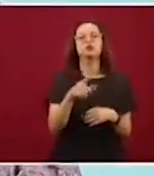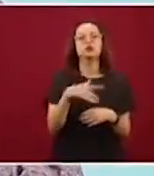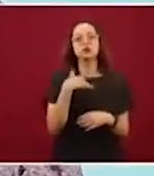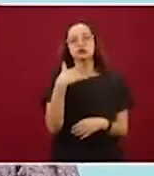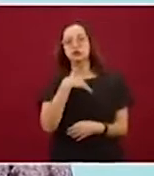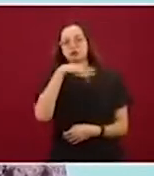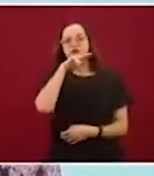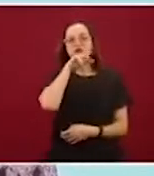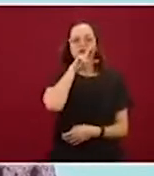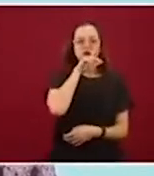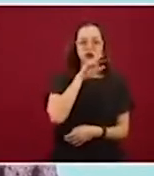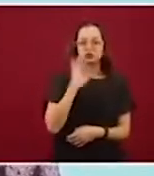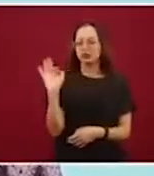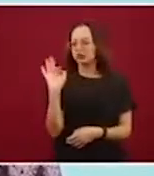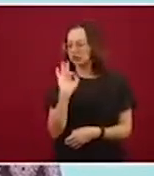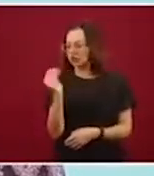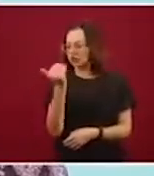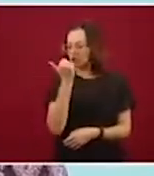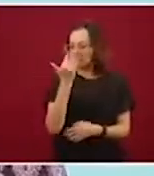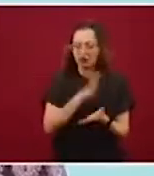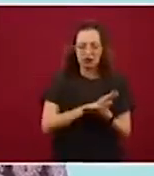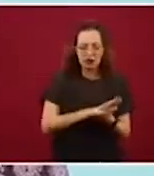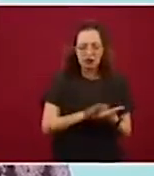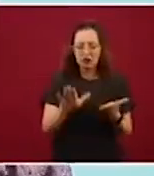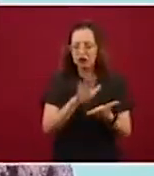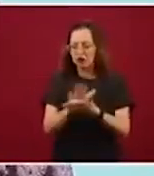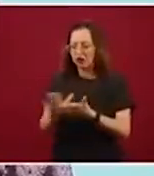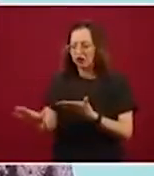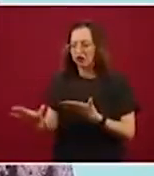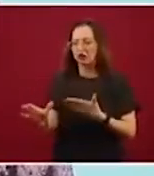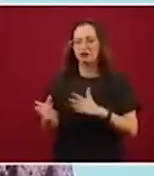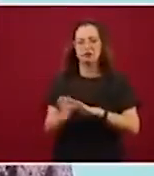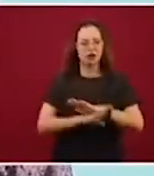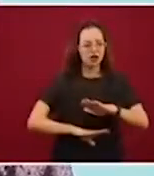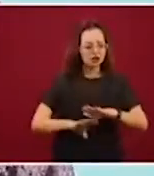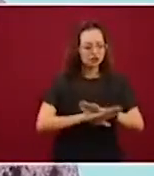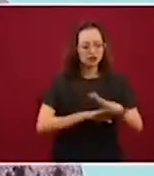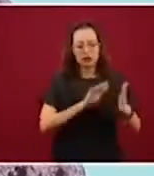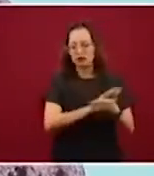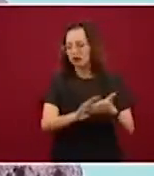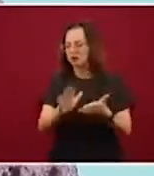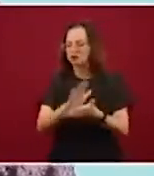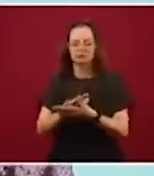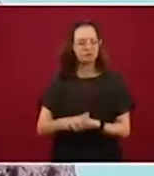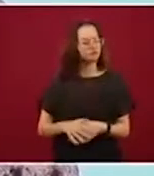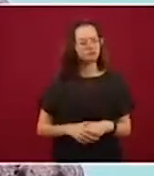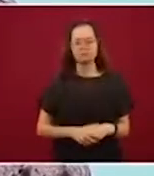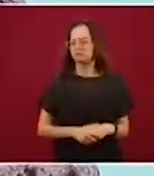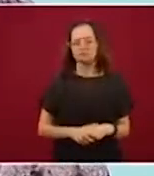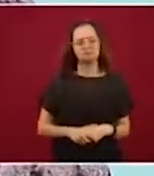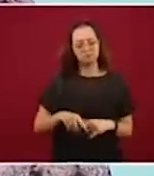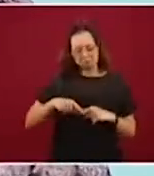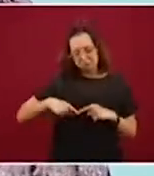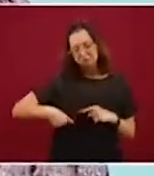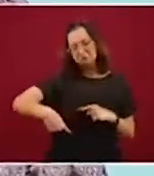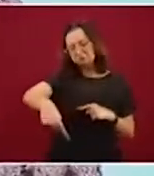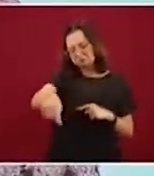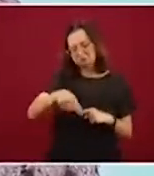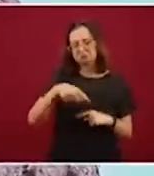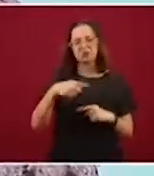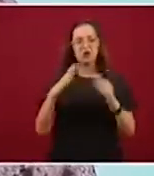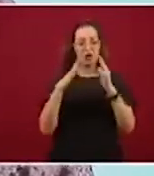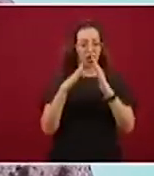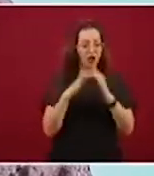disponibilidad de productos básicos en medio de las medidas de contingencia que se tomarán